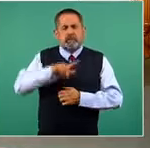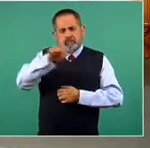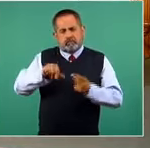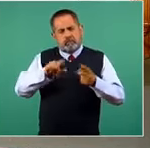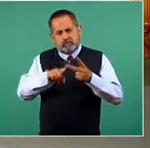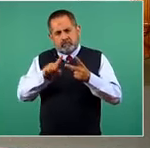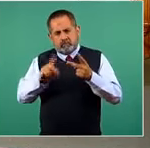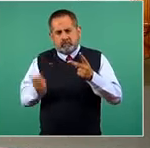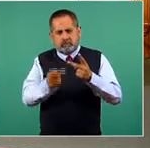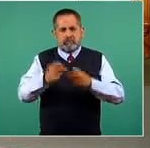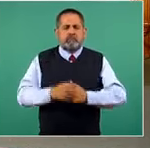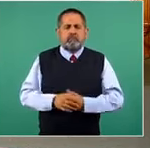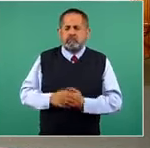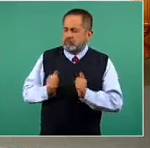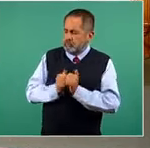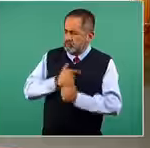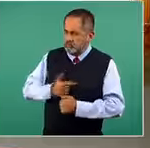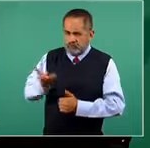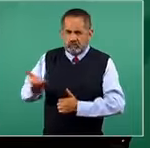hago la siguiente. Con mucho gusto.